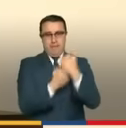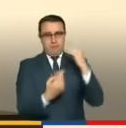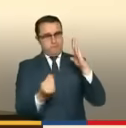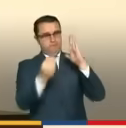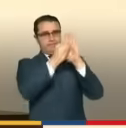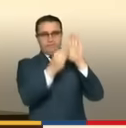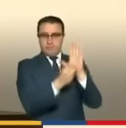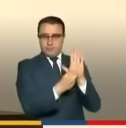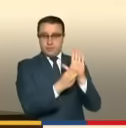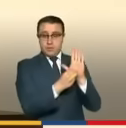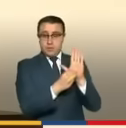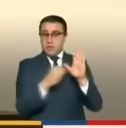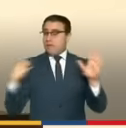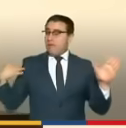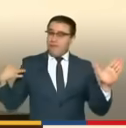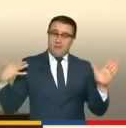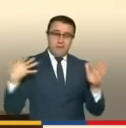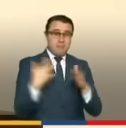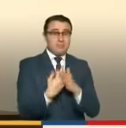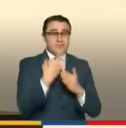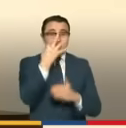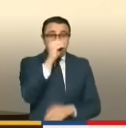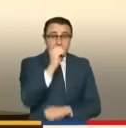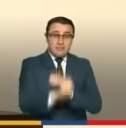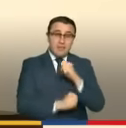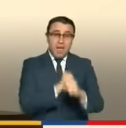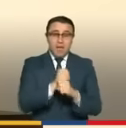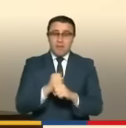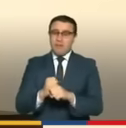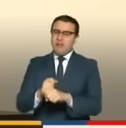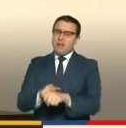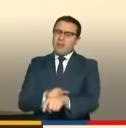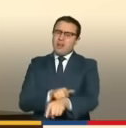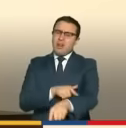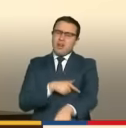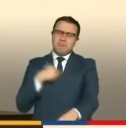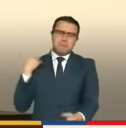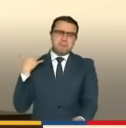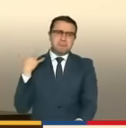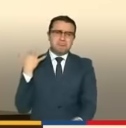30 años después, un tiempo bastante largo,